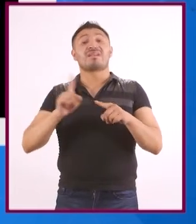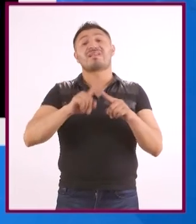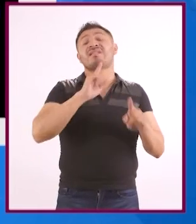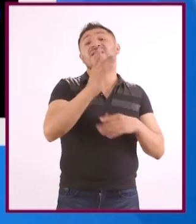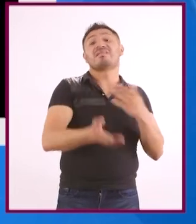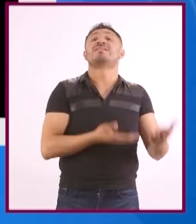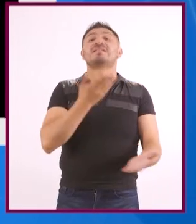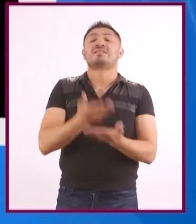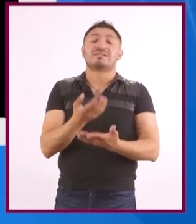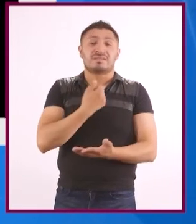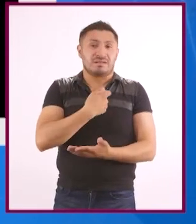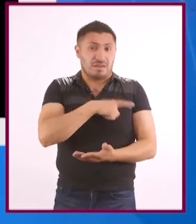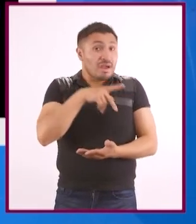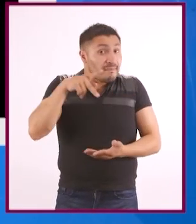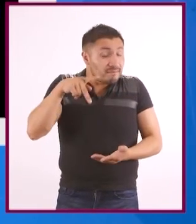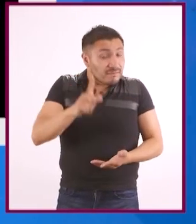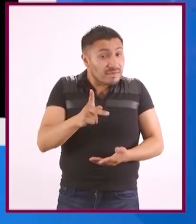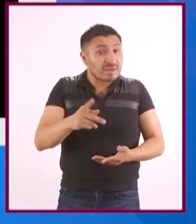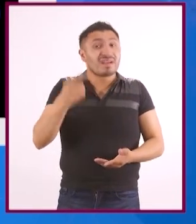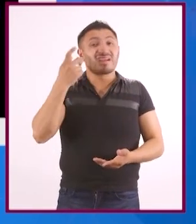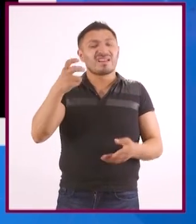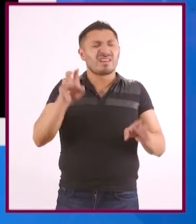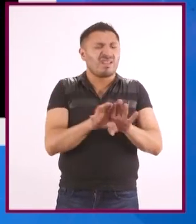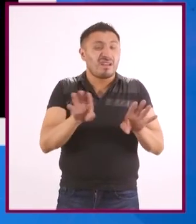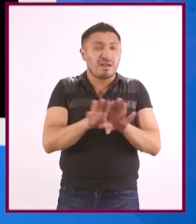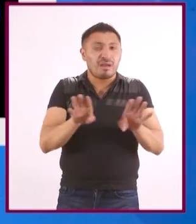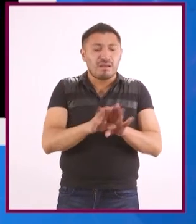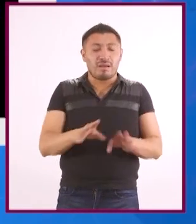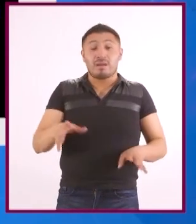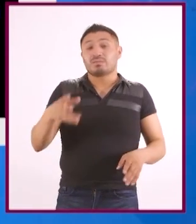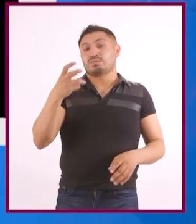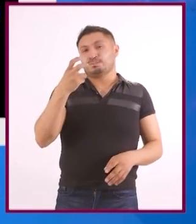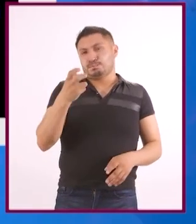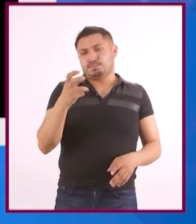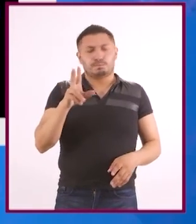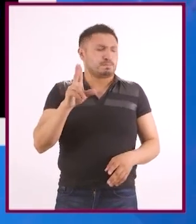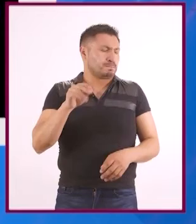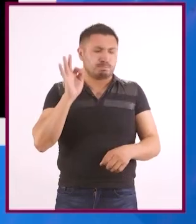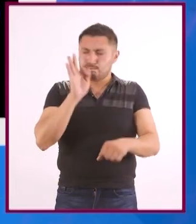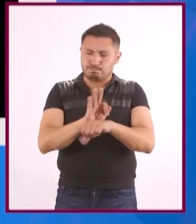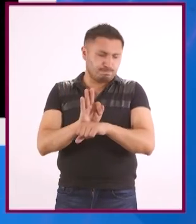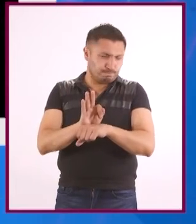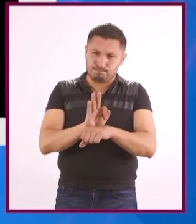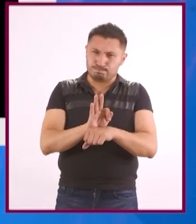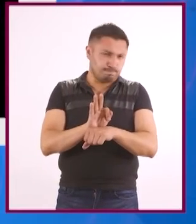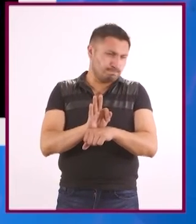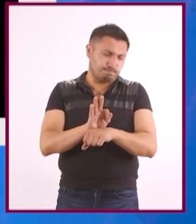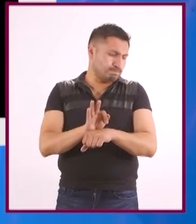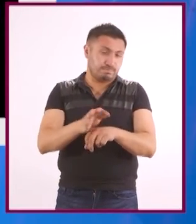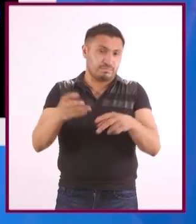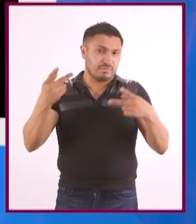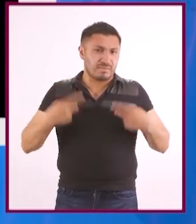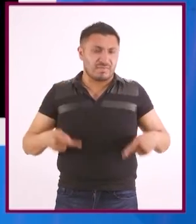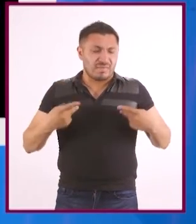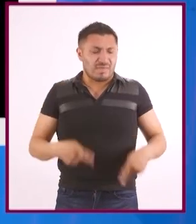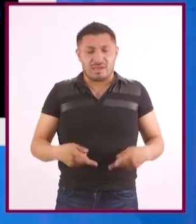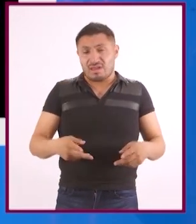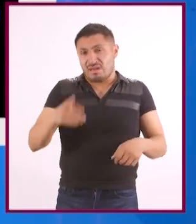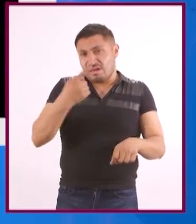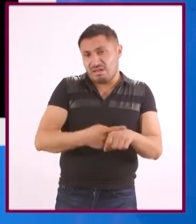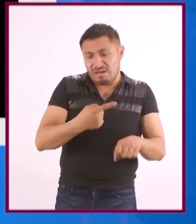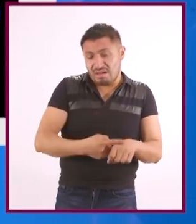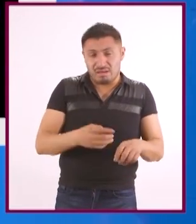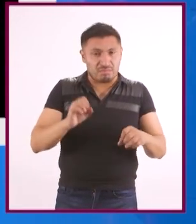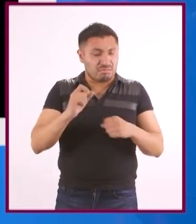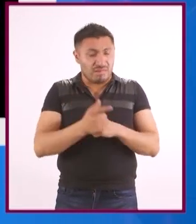servicios de salud, pero se consideró que esta disposición no protegía pues a los pacientes de